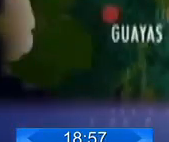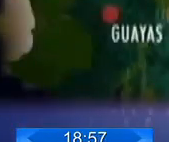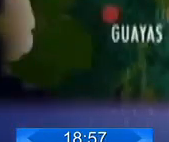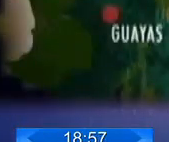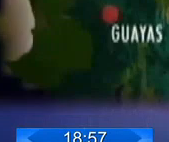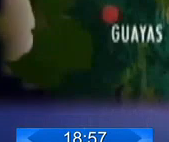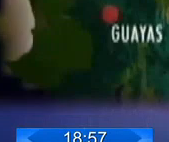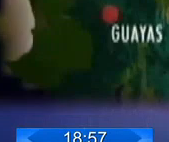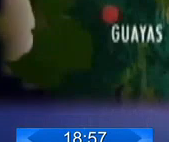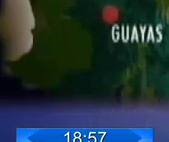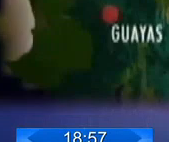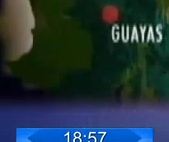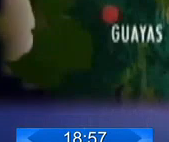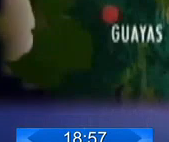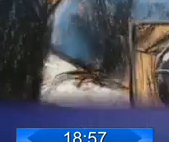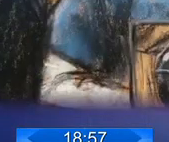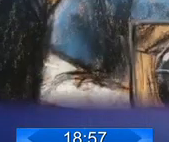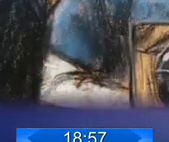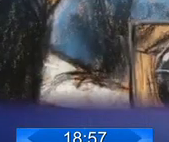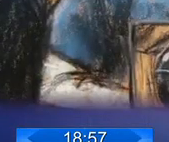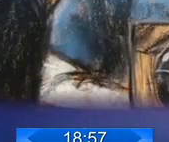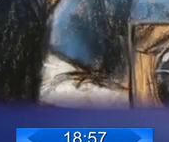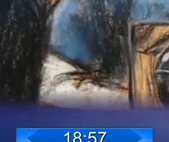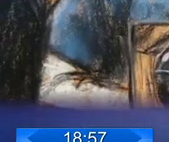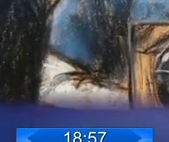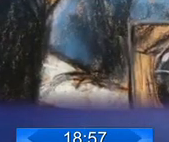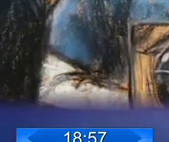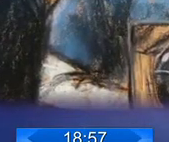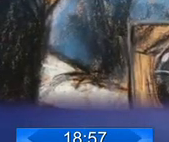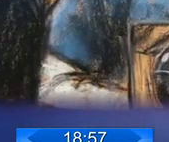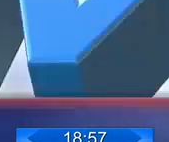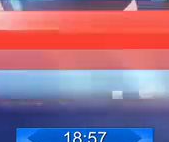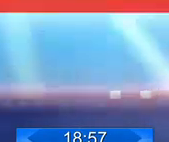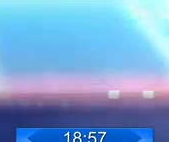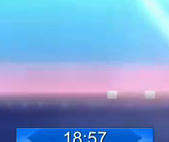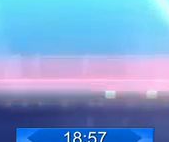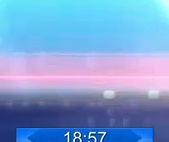vinculación del exmilitar Telmo Castro con el Chapo Guzmán.